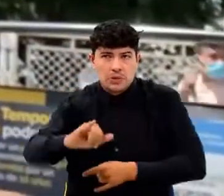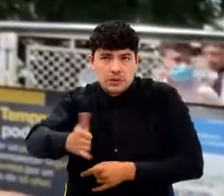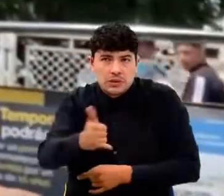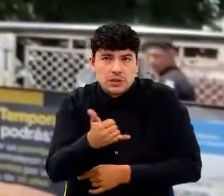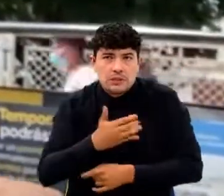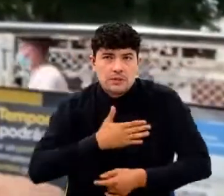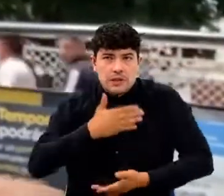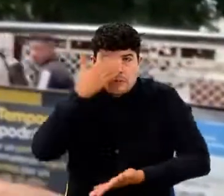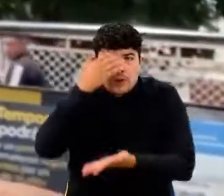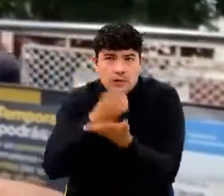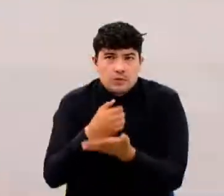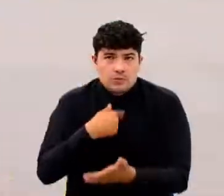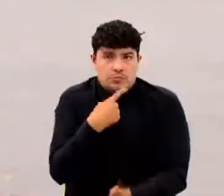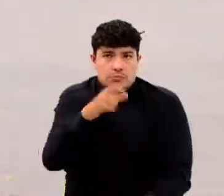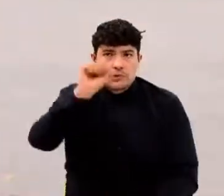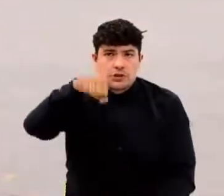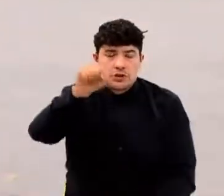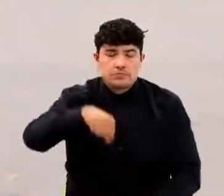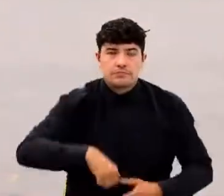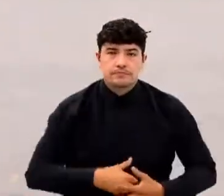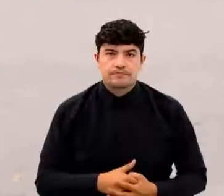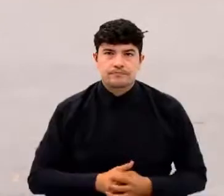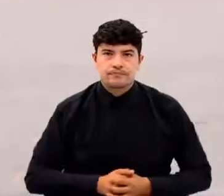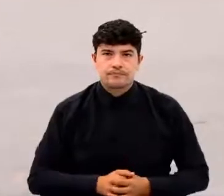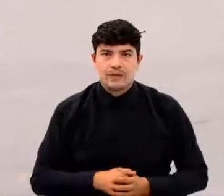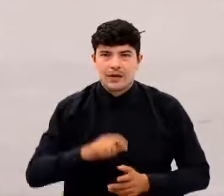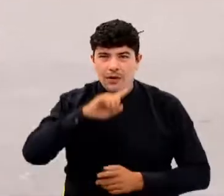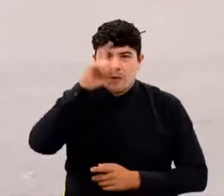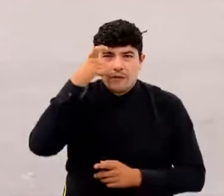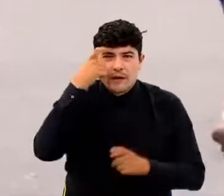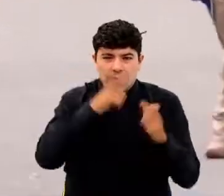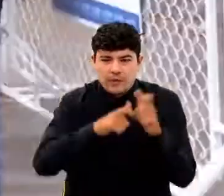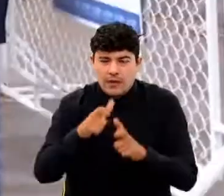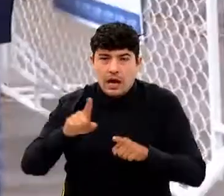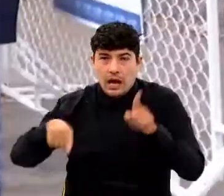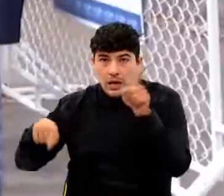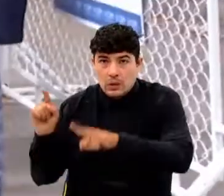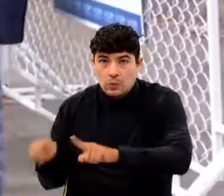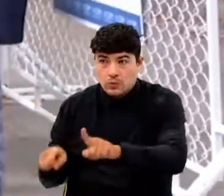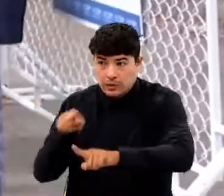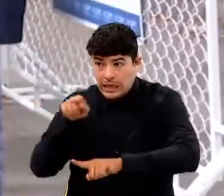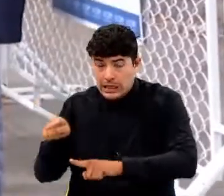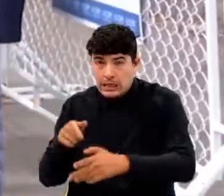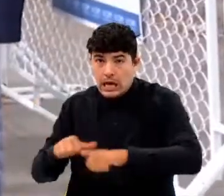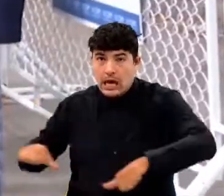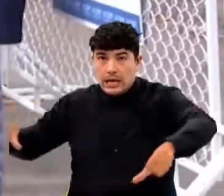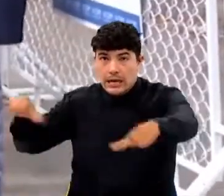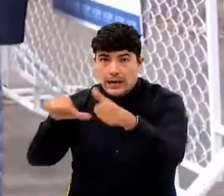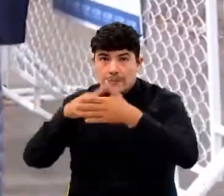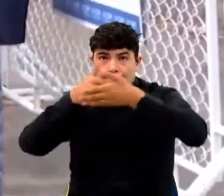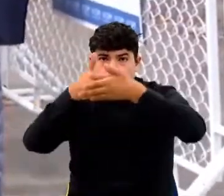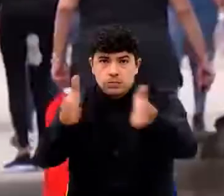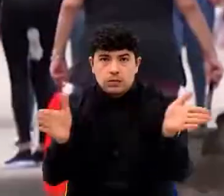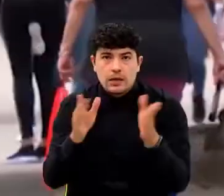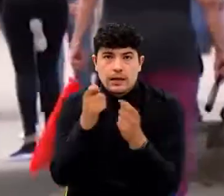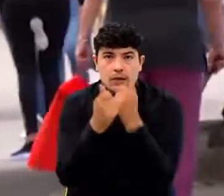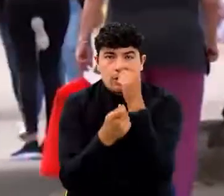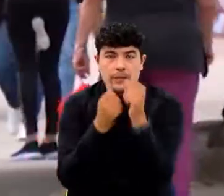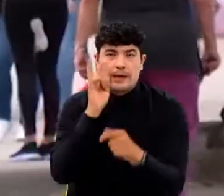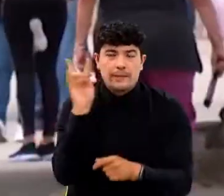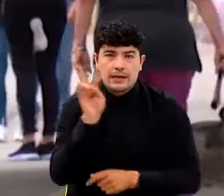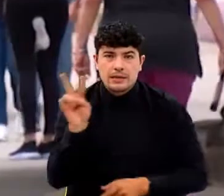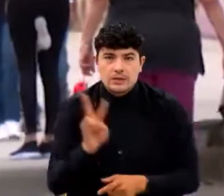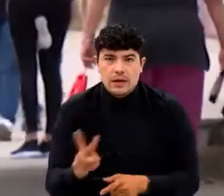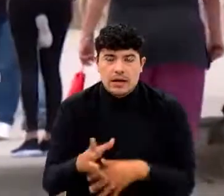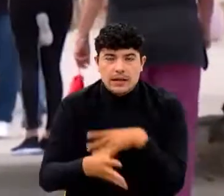mí. Yo digo que sí. Para algunos gobernantes, la apertura de fronteras será un propulsor para la economía venezolana, instando